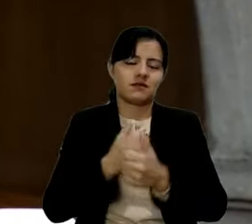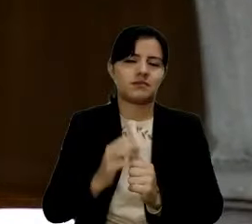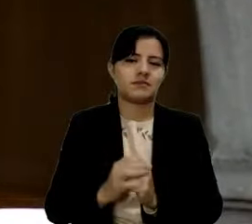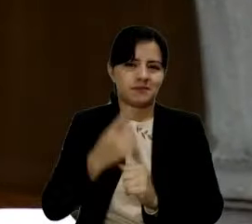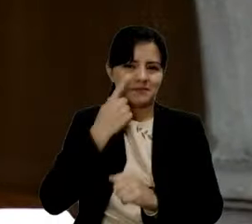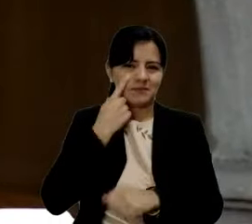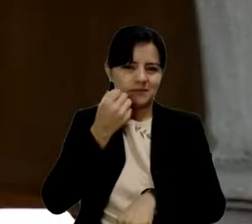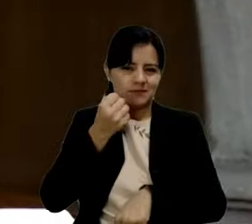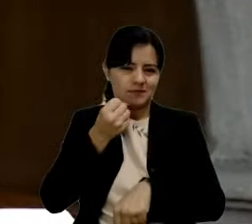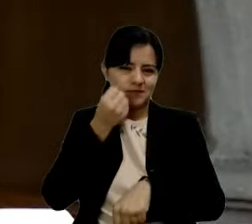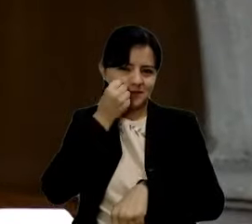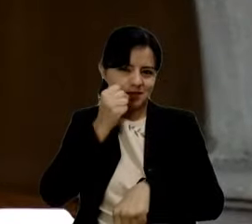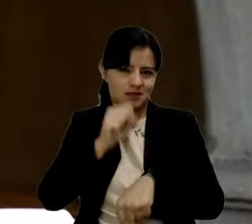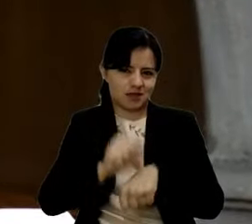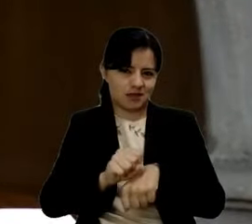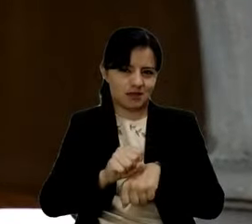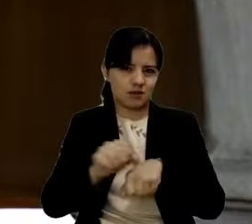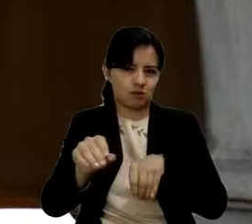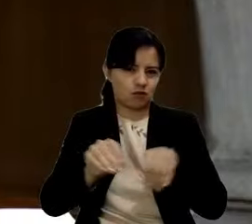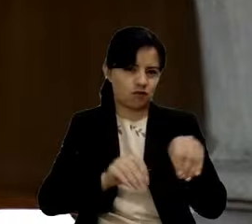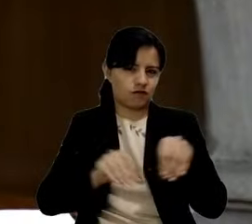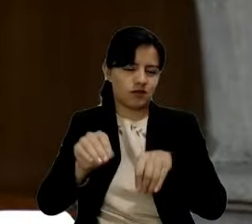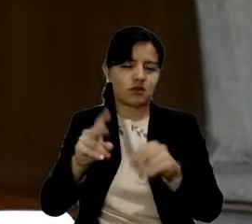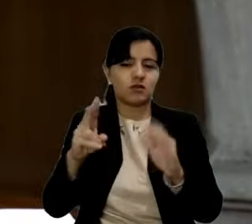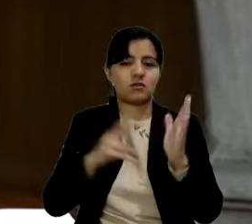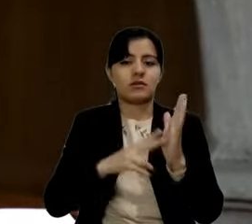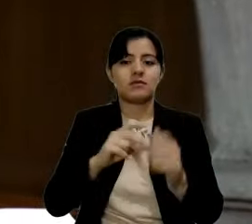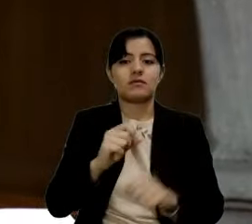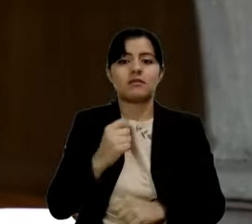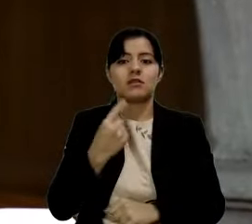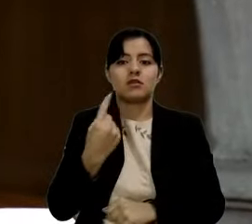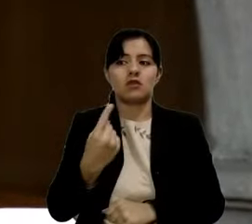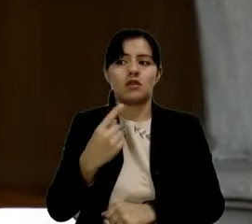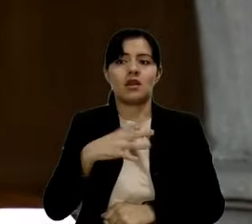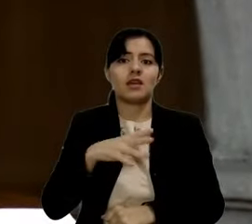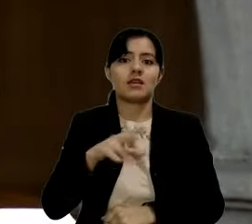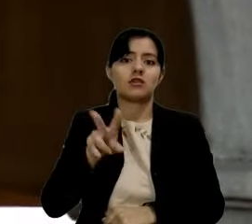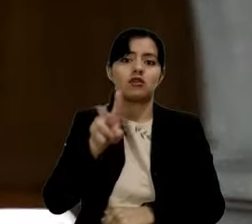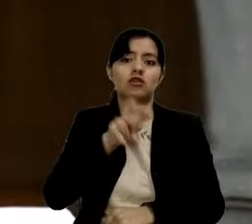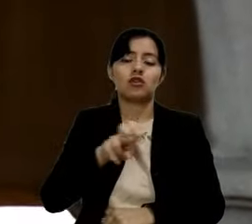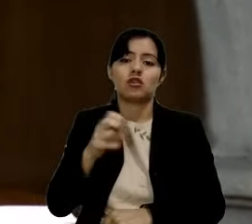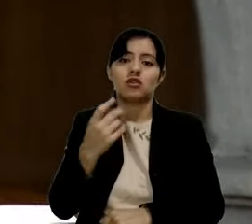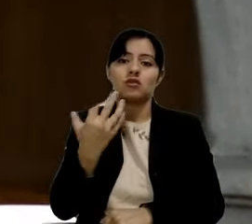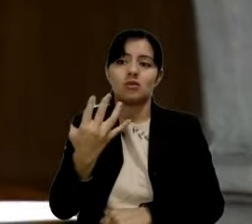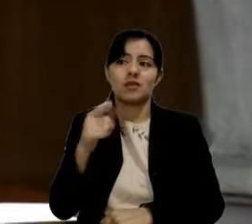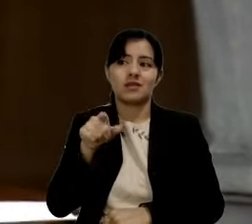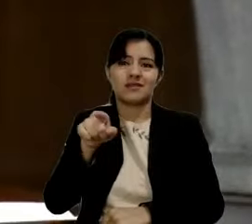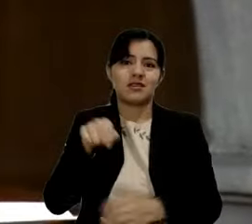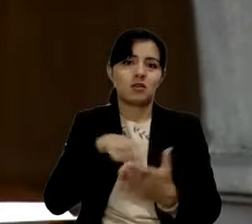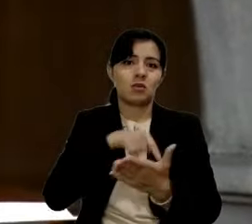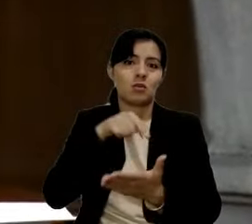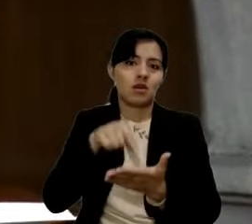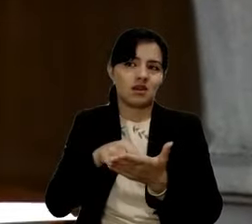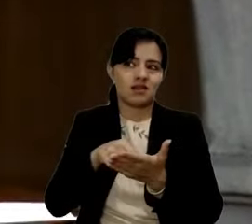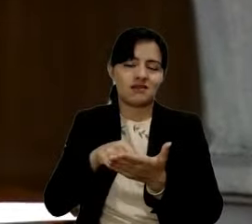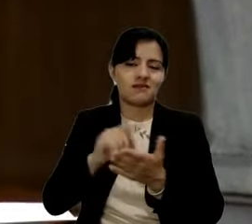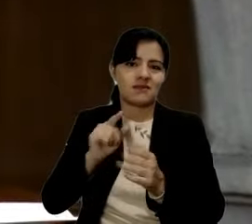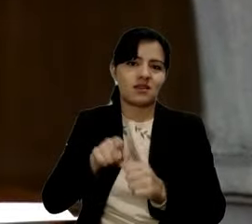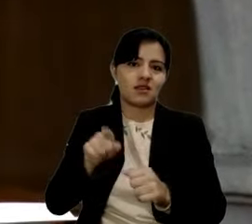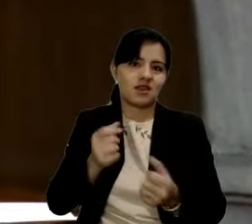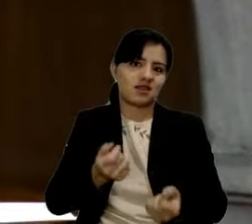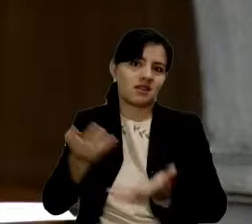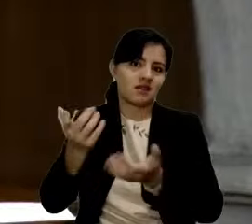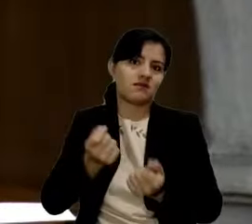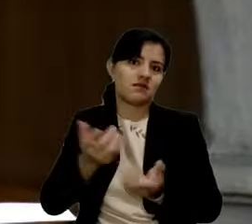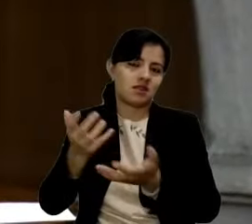2021 se contabilizaron 250 corralones en nuestra entidad. Sin embargo, muchos de ellos no operan